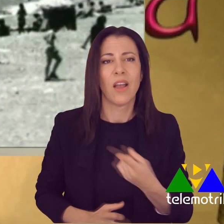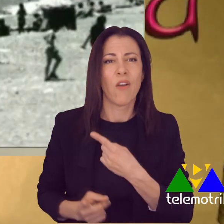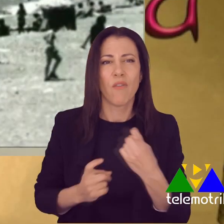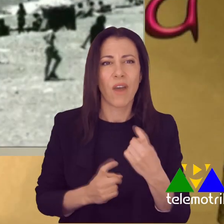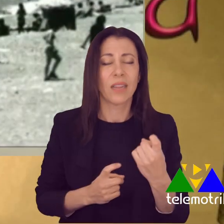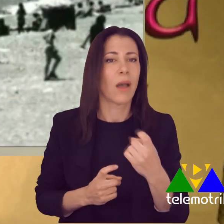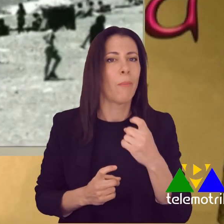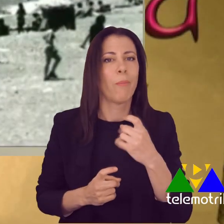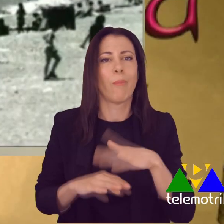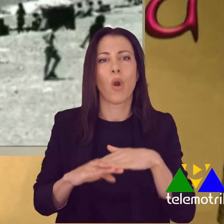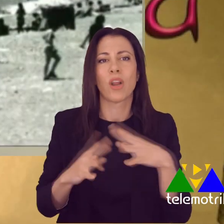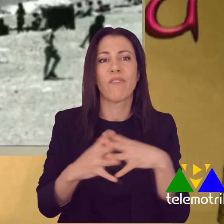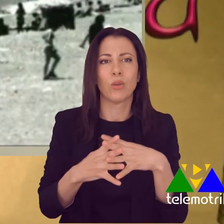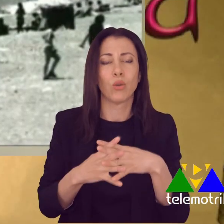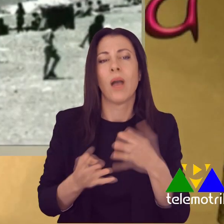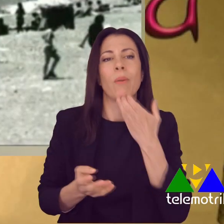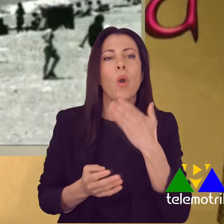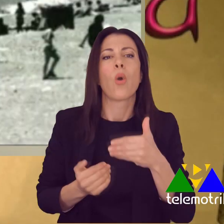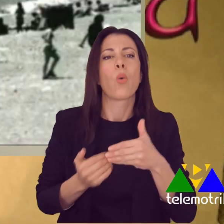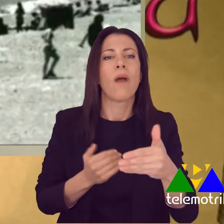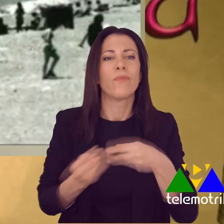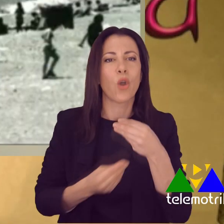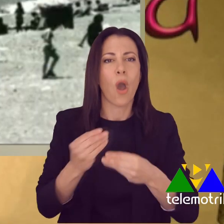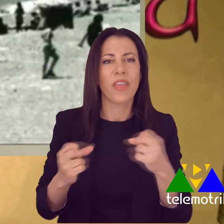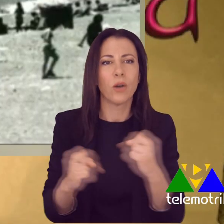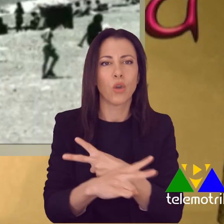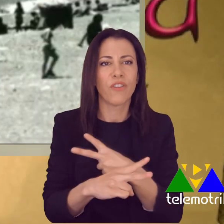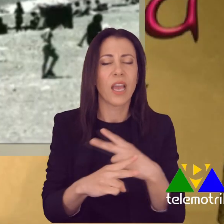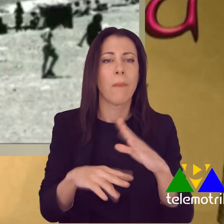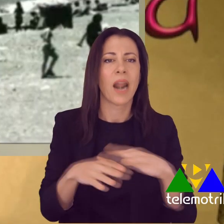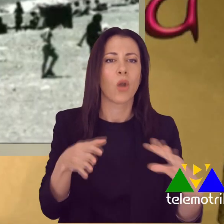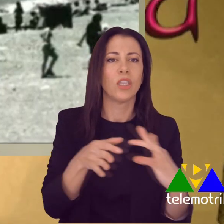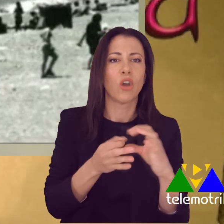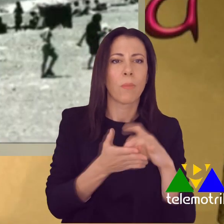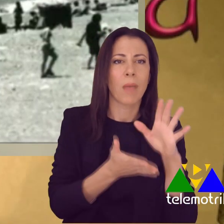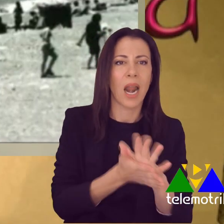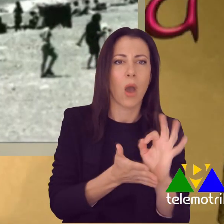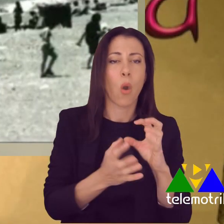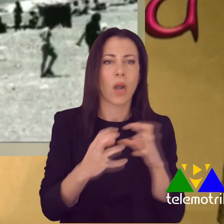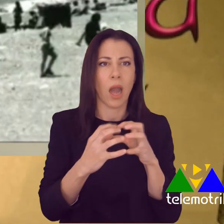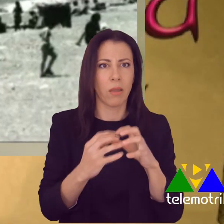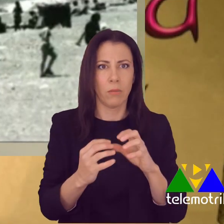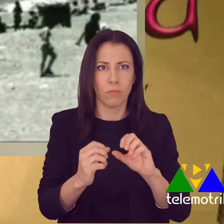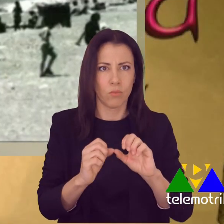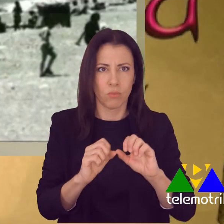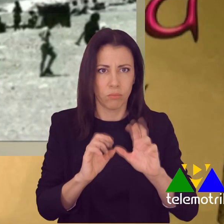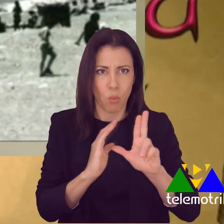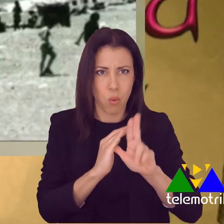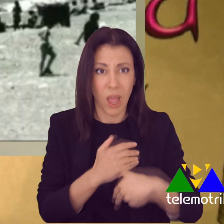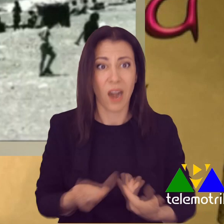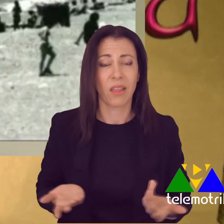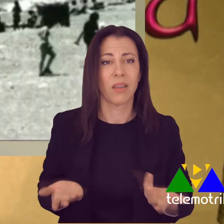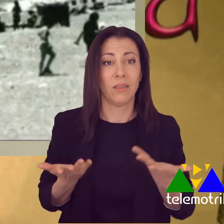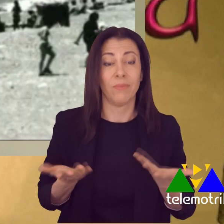de infraestructuras. ¿Cuándo se hace la autovía que conecta con Málaga o con Granada? Sí, tardísimo, ¿no? Es decir, indudablemente se hace muy